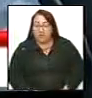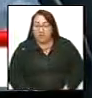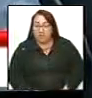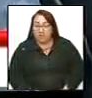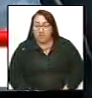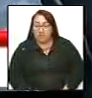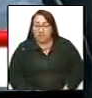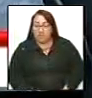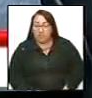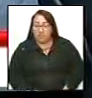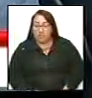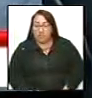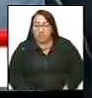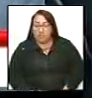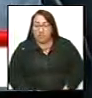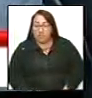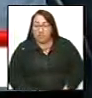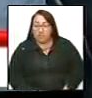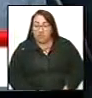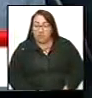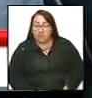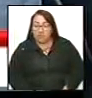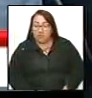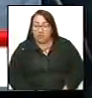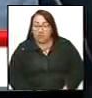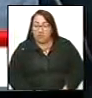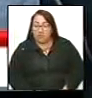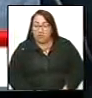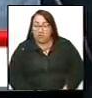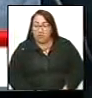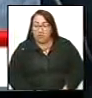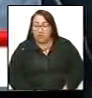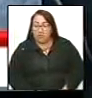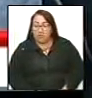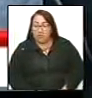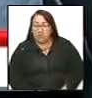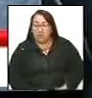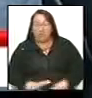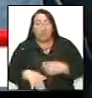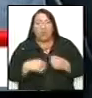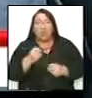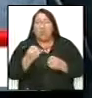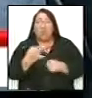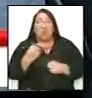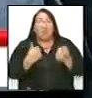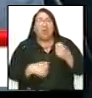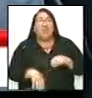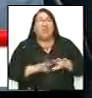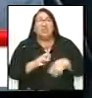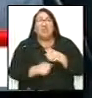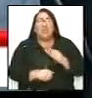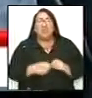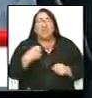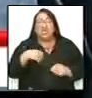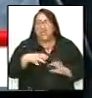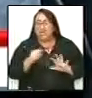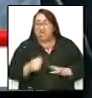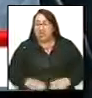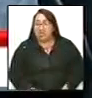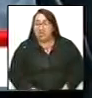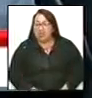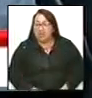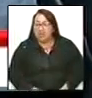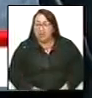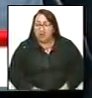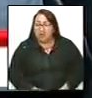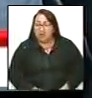todo lo demás países la región a mi entender gran mayoría ya lo tienen implementado en méxico hace 10 años en chile creo de hace 6 y acá en el